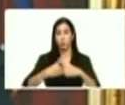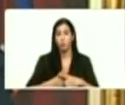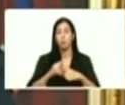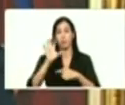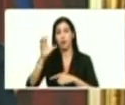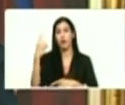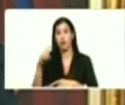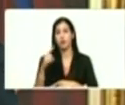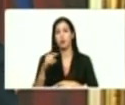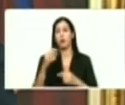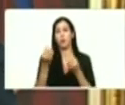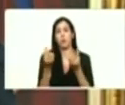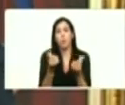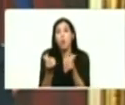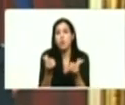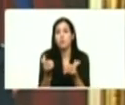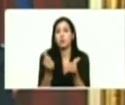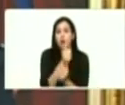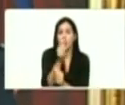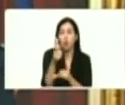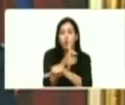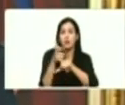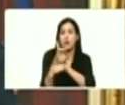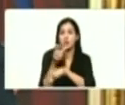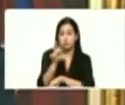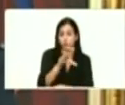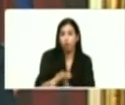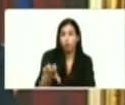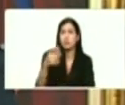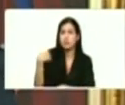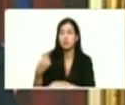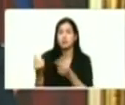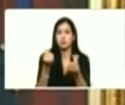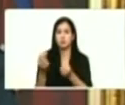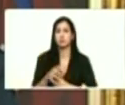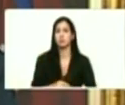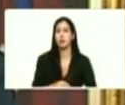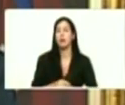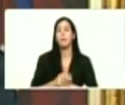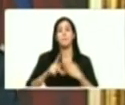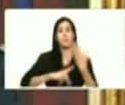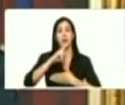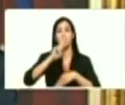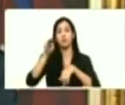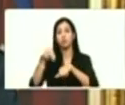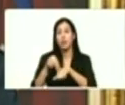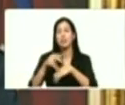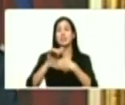nación en Bolívar y cada gobernación tiene un presupuesto ¿verdad? plan nacional de divisas